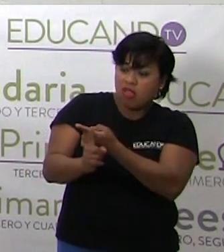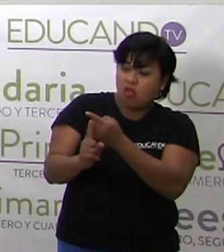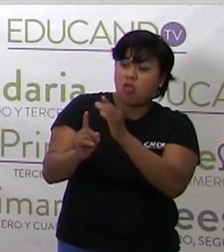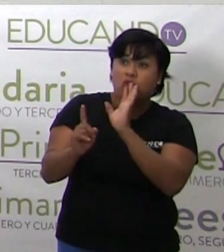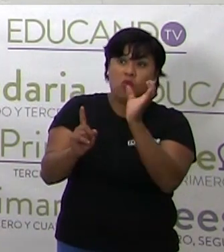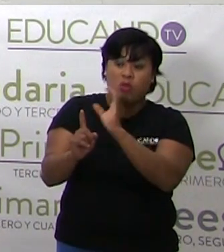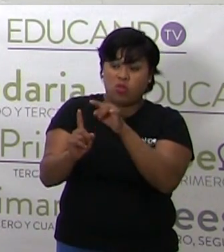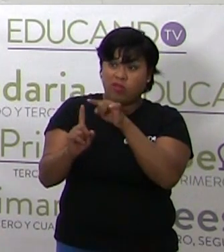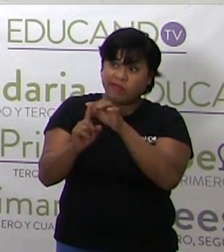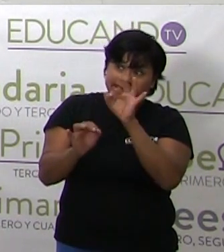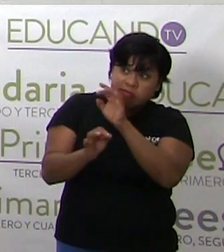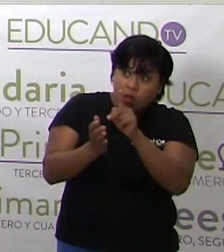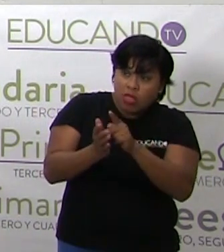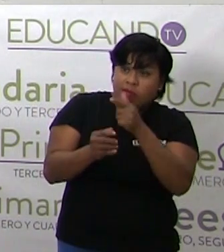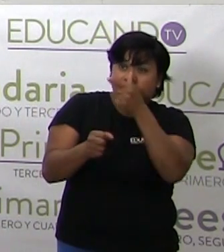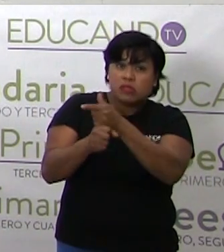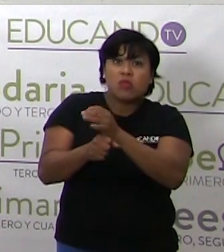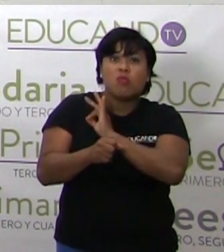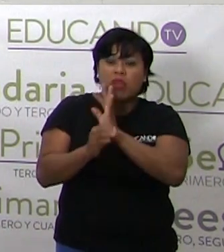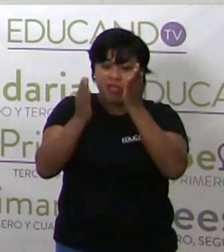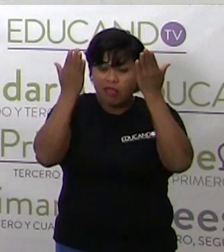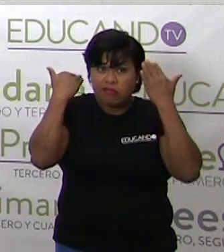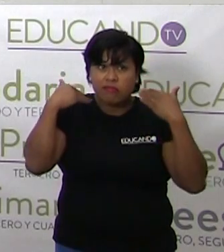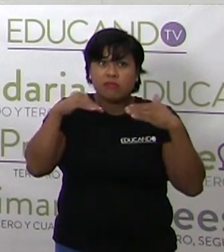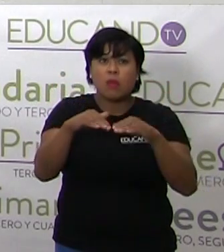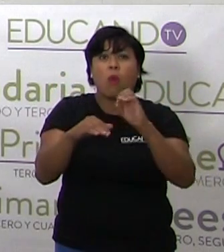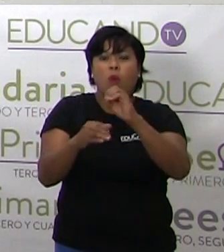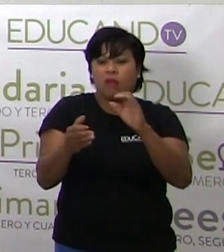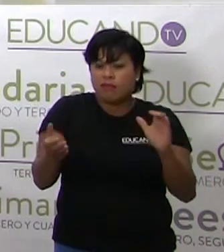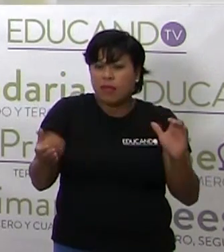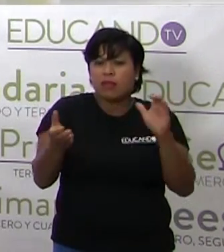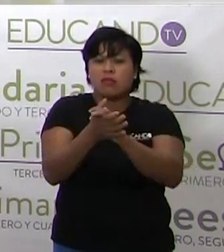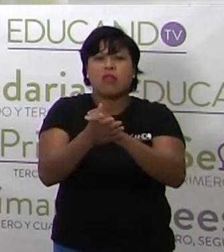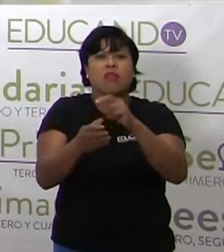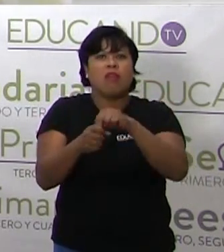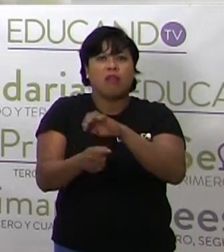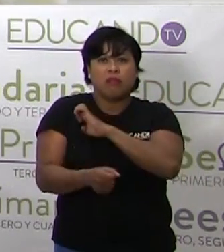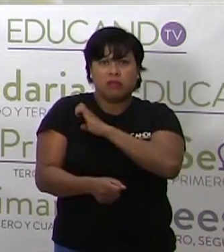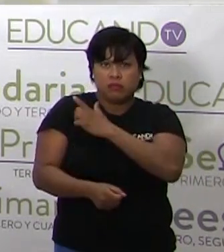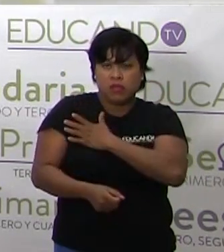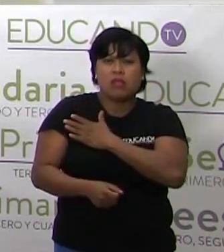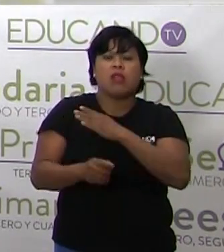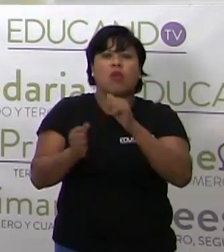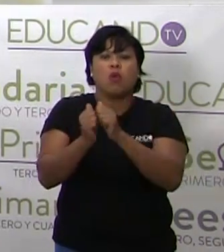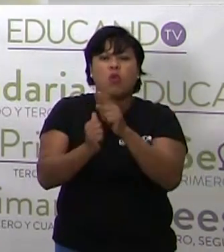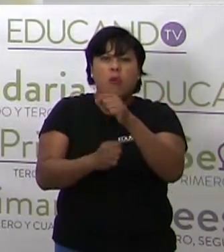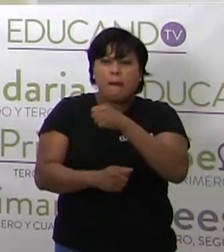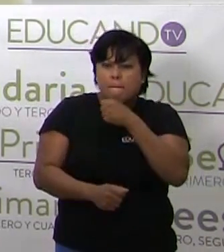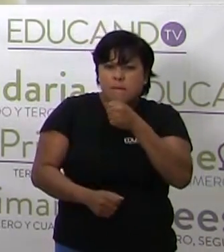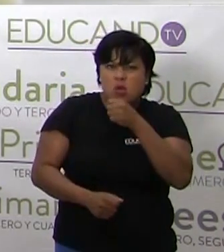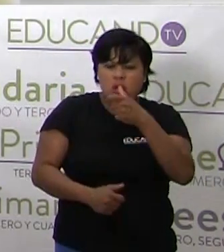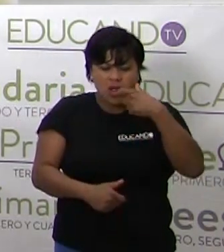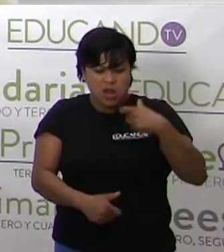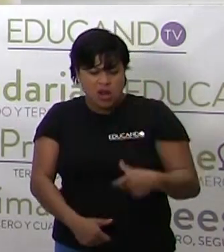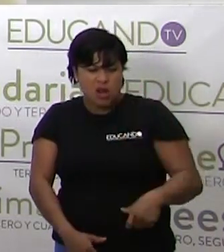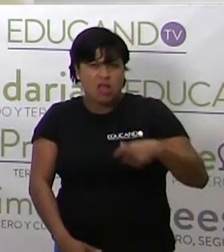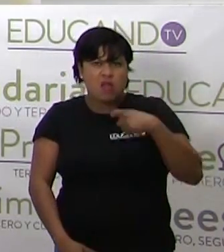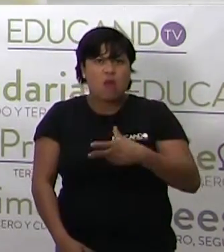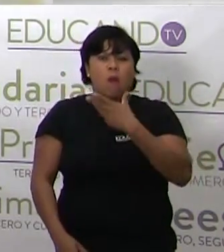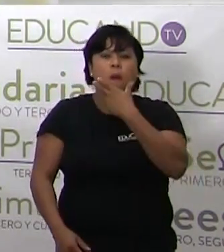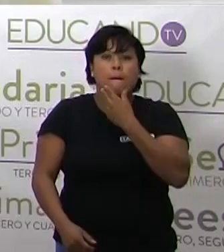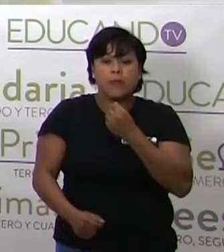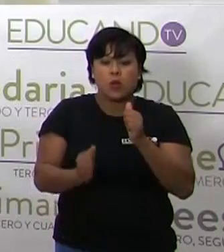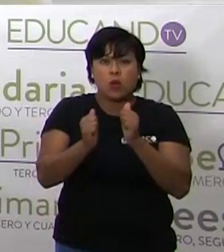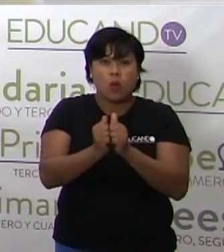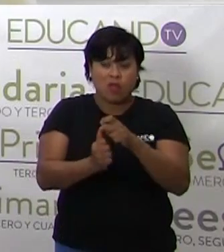enviarla a un convento o casarla en España con un viejo y rico hombre con el